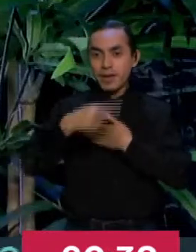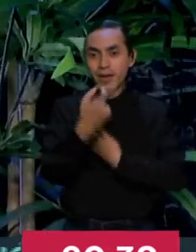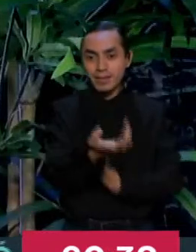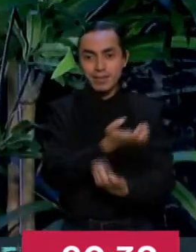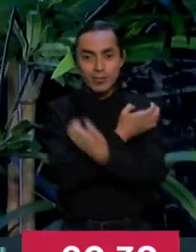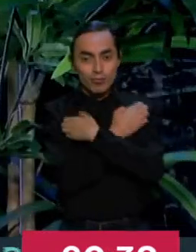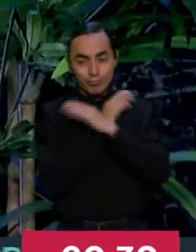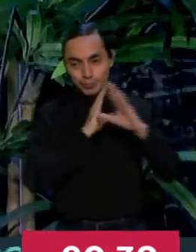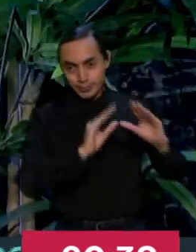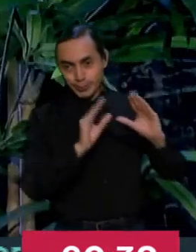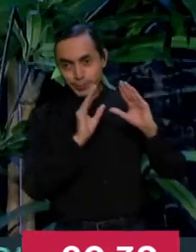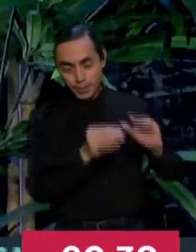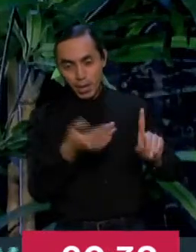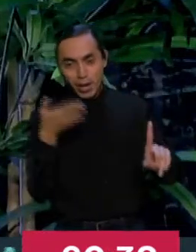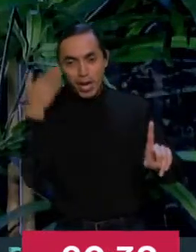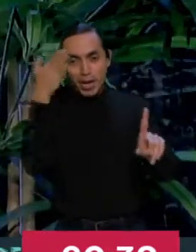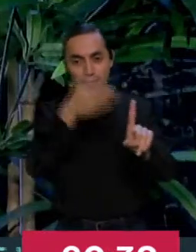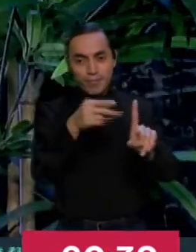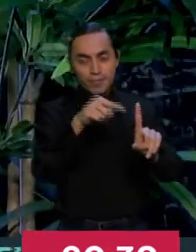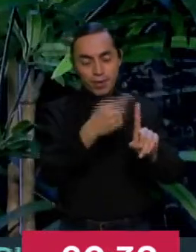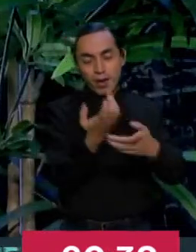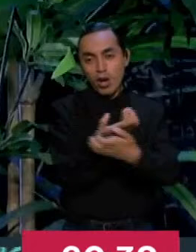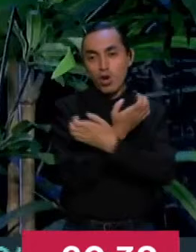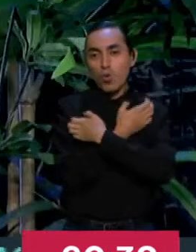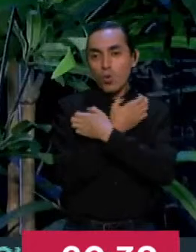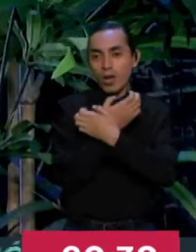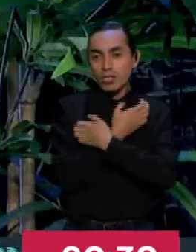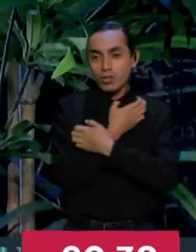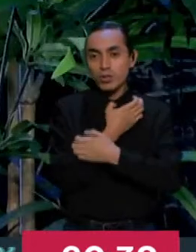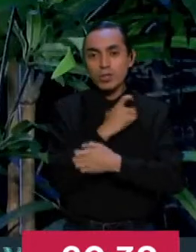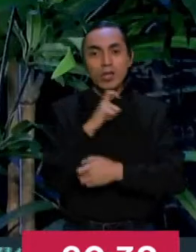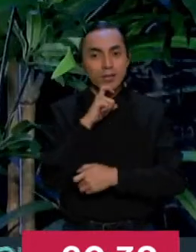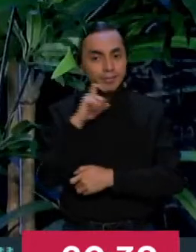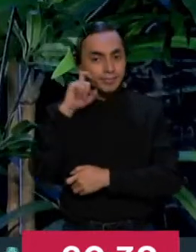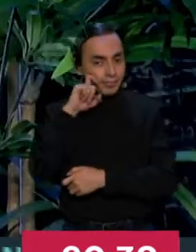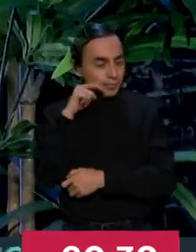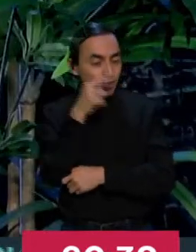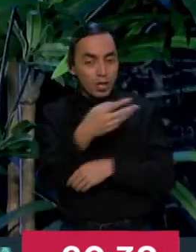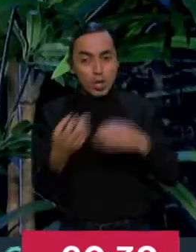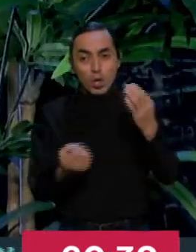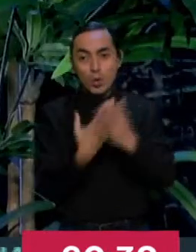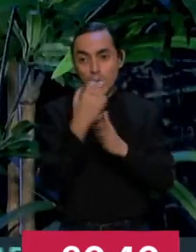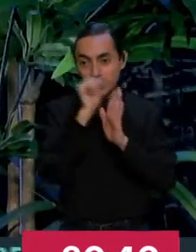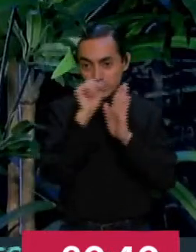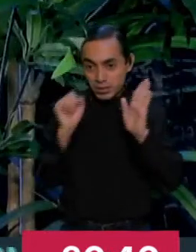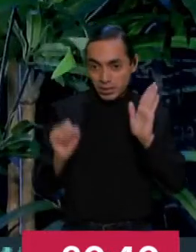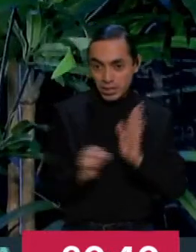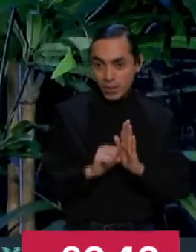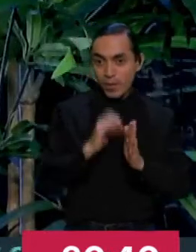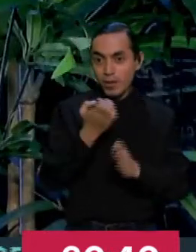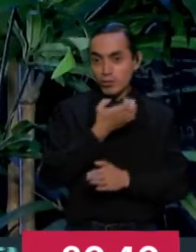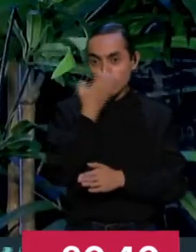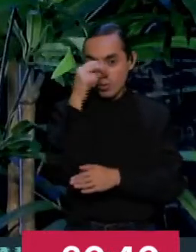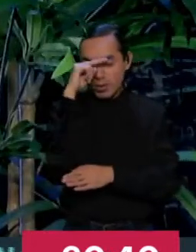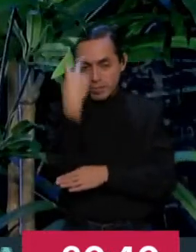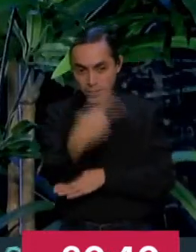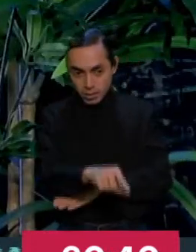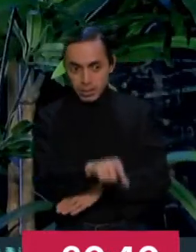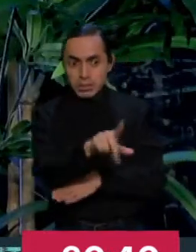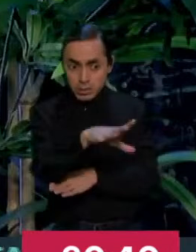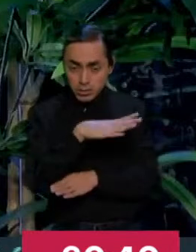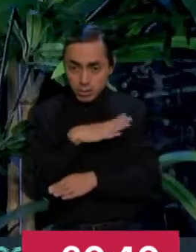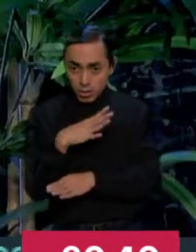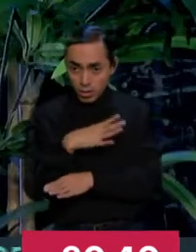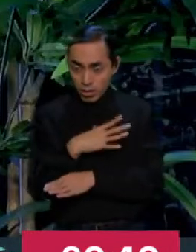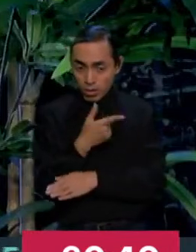que también va muy enfocado a la educación sexual. Y ahora con este nuevo sistema de la escuela mexicana, ¿se está contemplando eso?